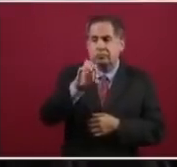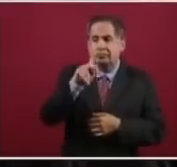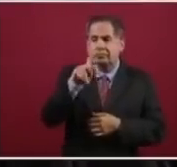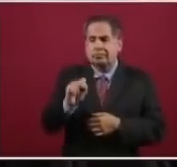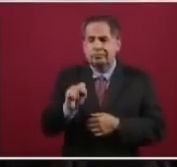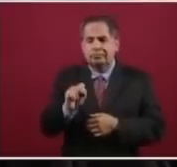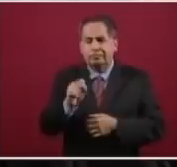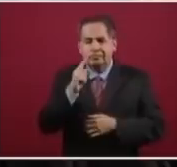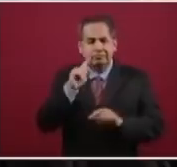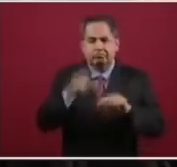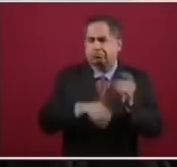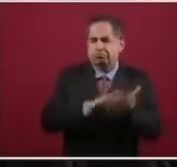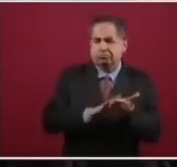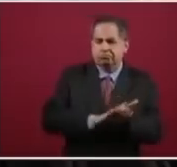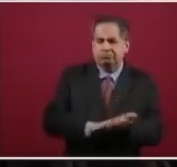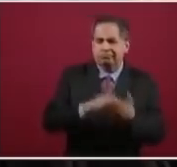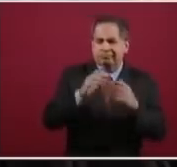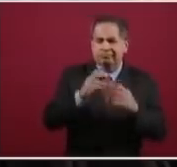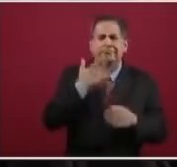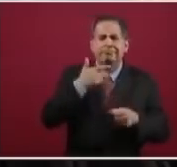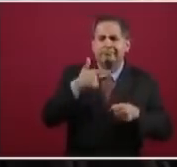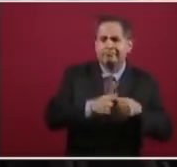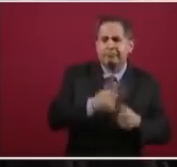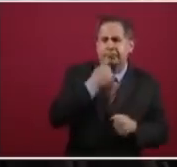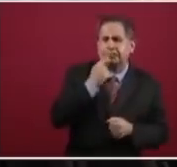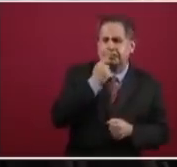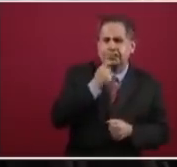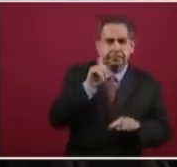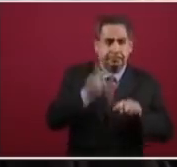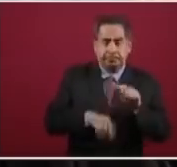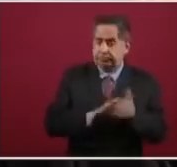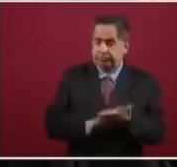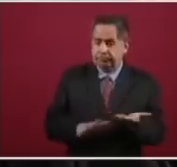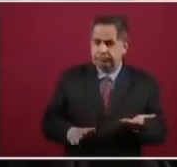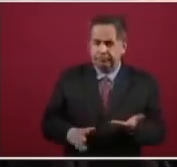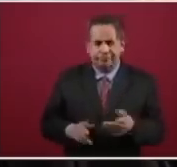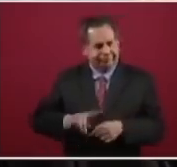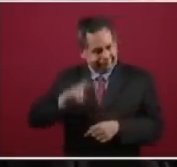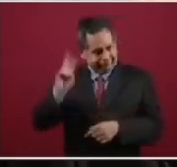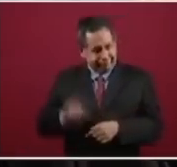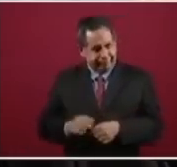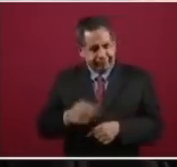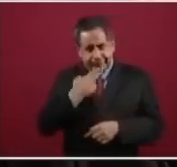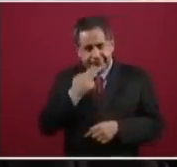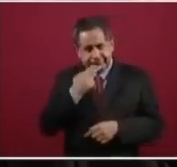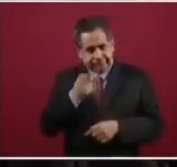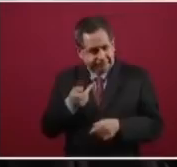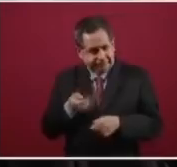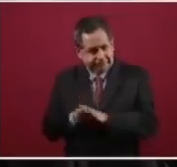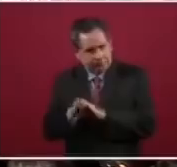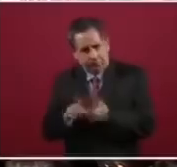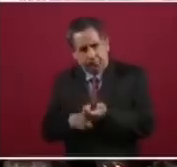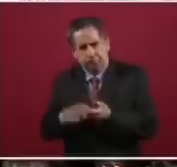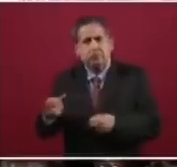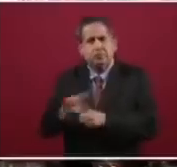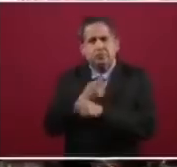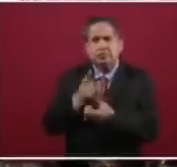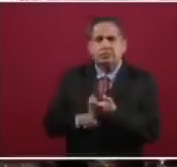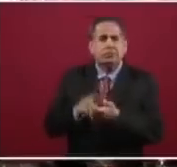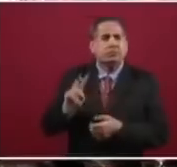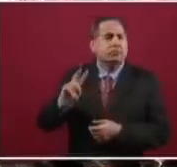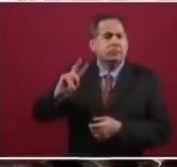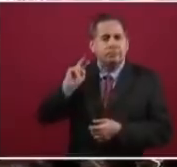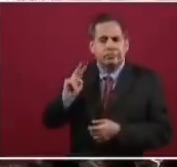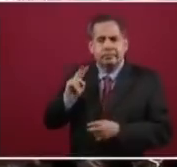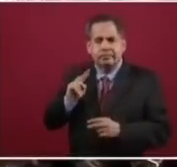gasolina premiun ya que no explicará más o menos cuál es el impacto real de lo que sucedió el viernes y